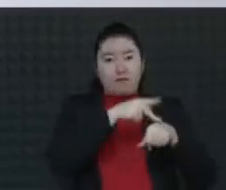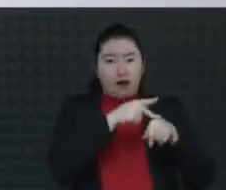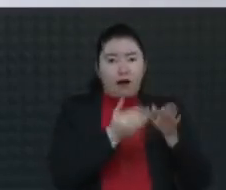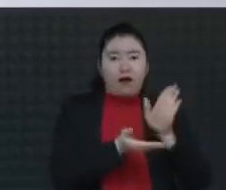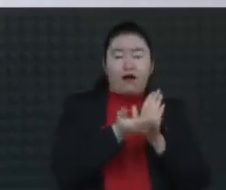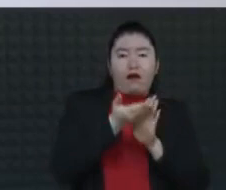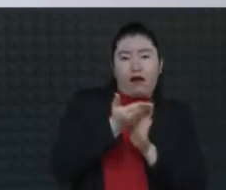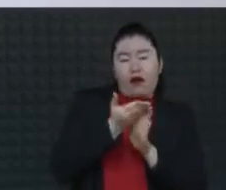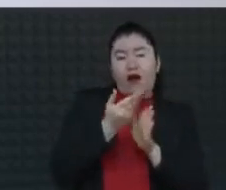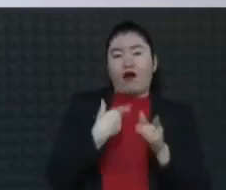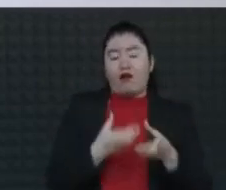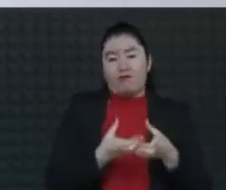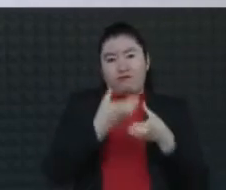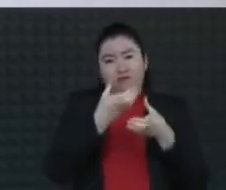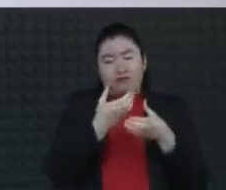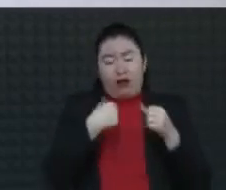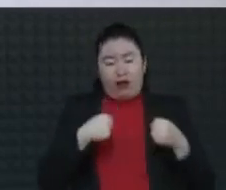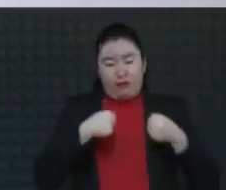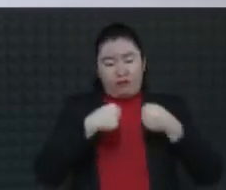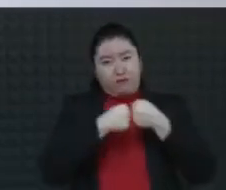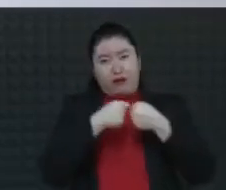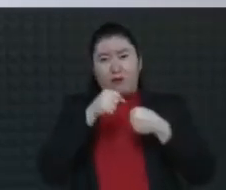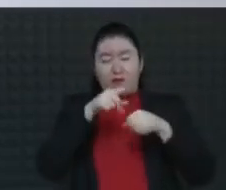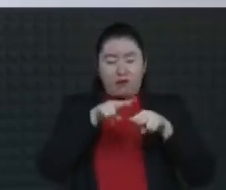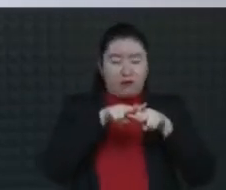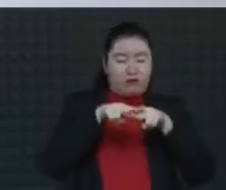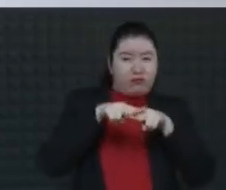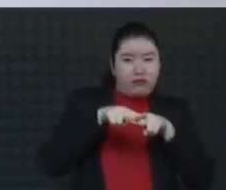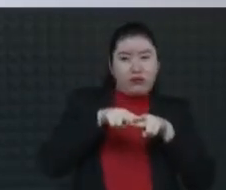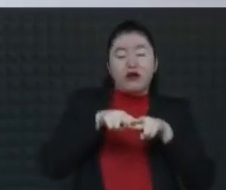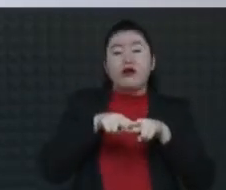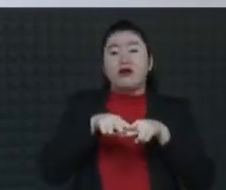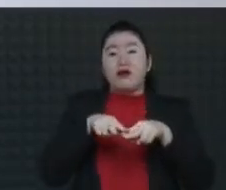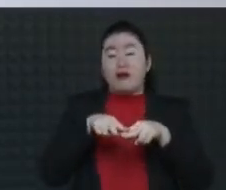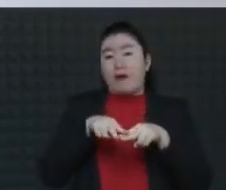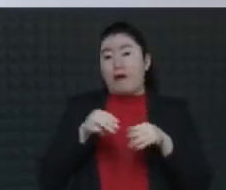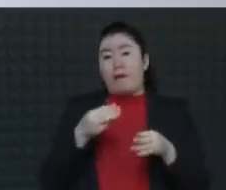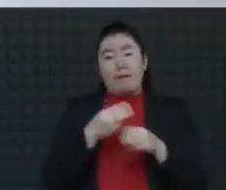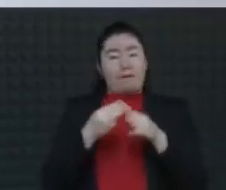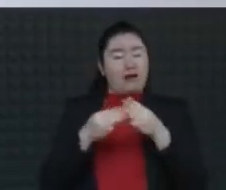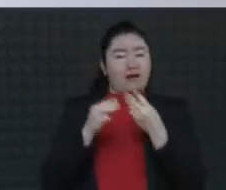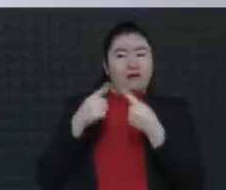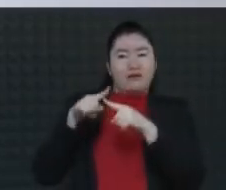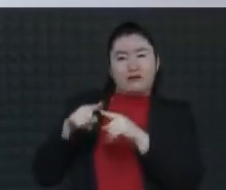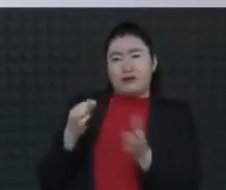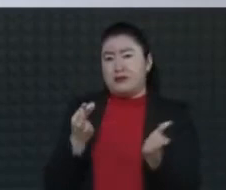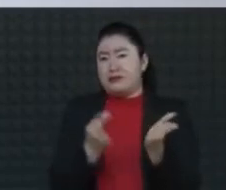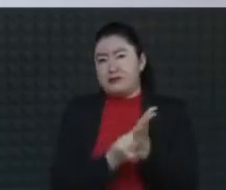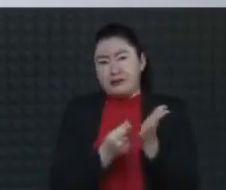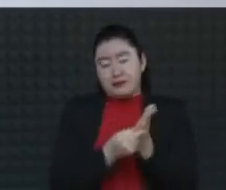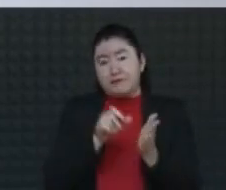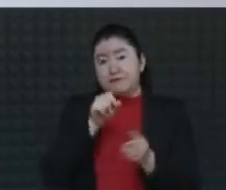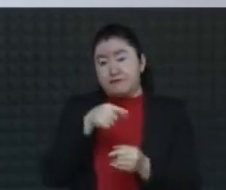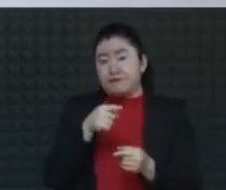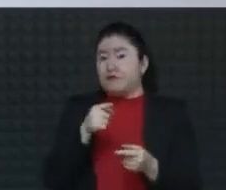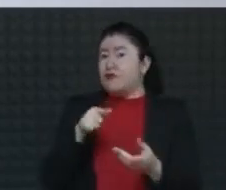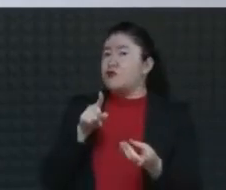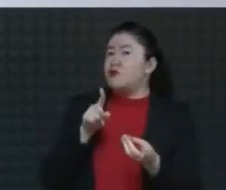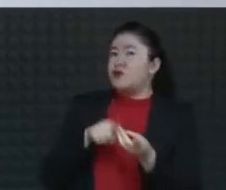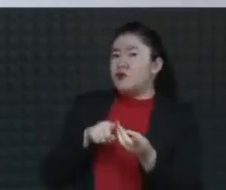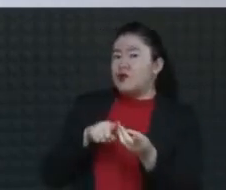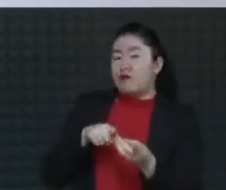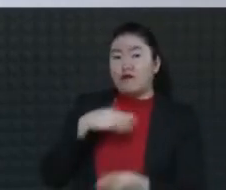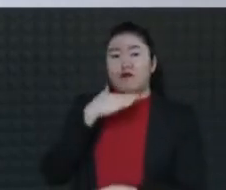metálicas, calidad, sistema ferroviario, materiales y metalurgia provenientes de Alemania,